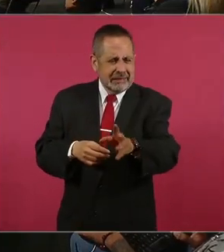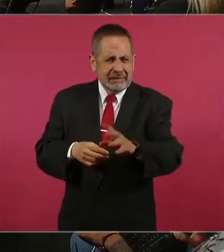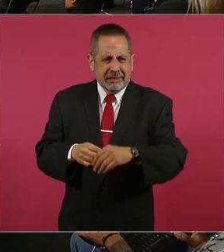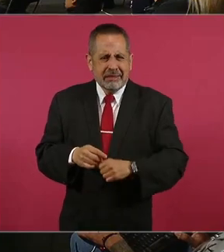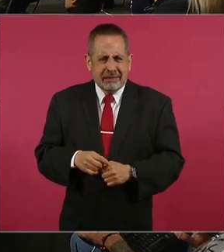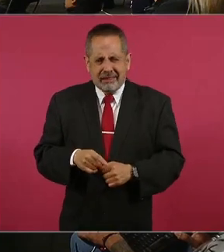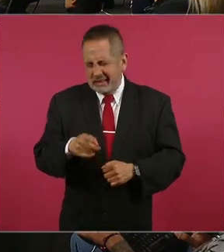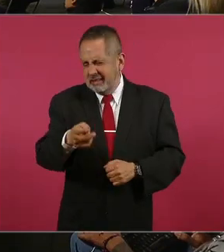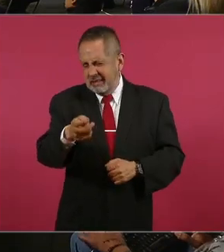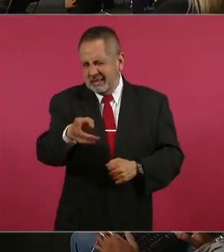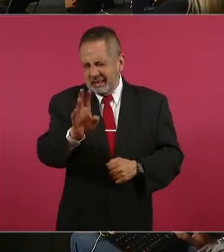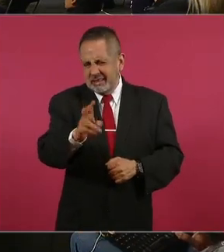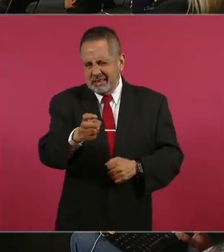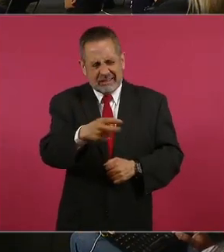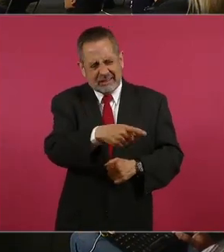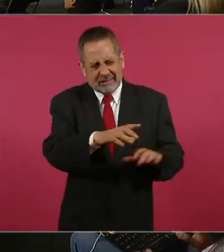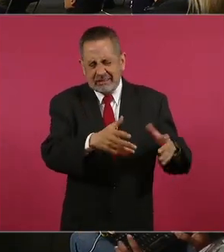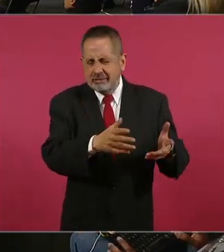Impunidad.